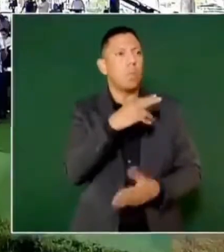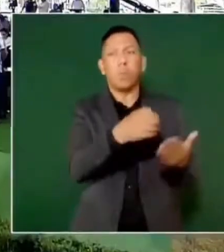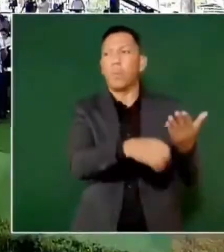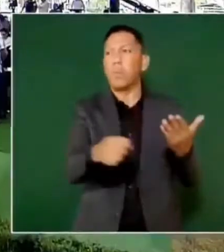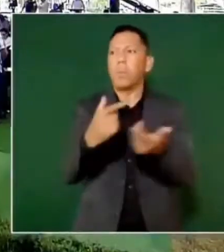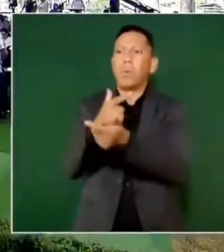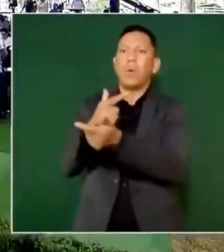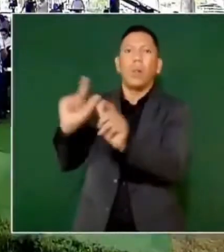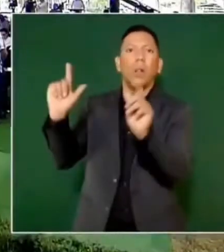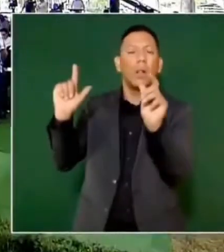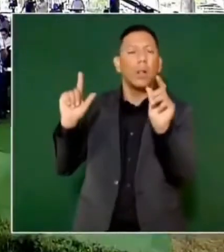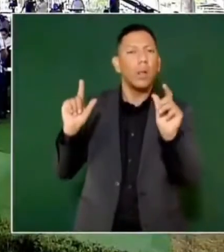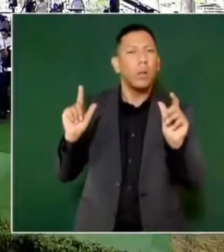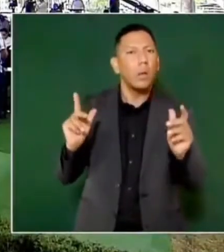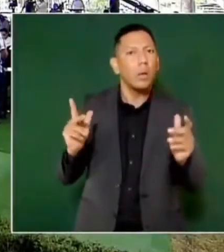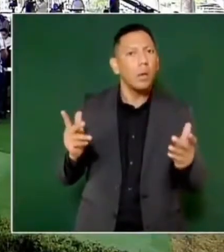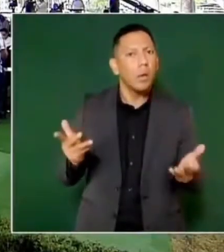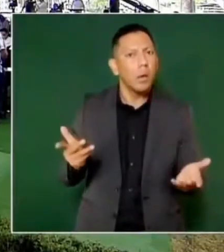se libere